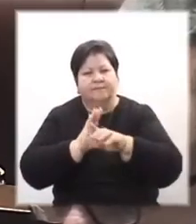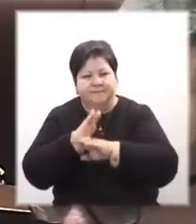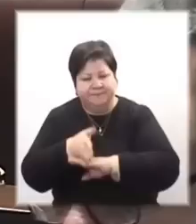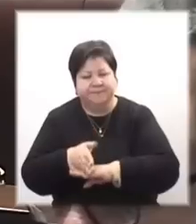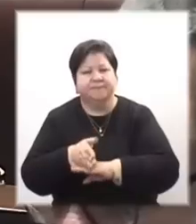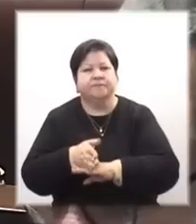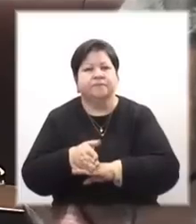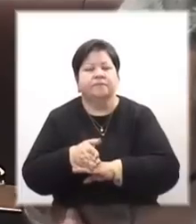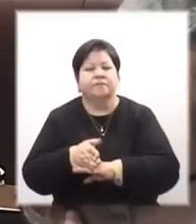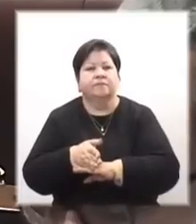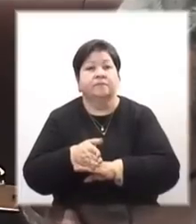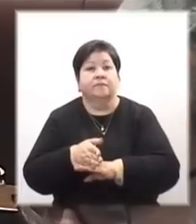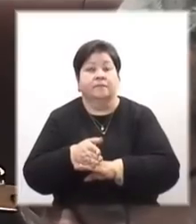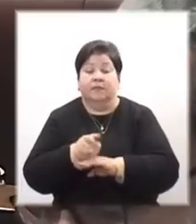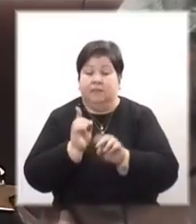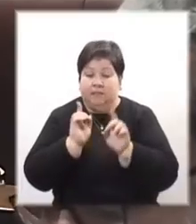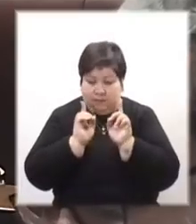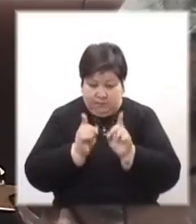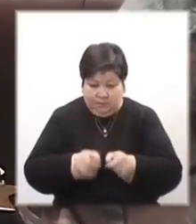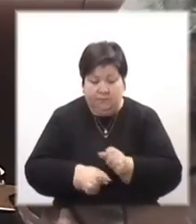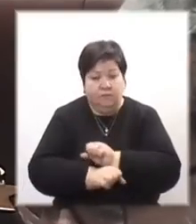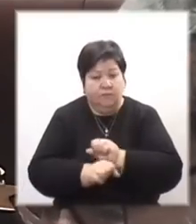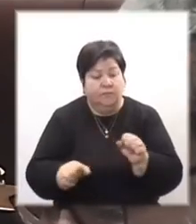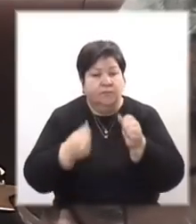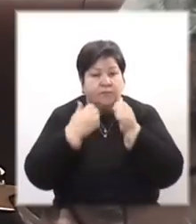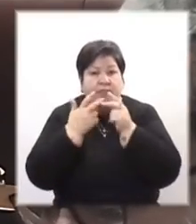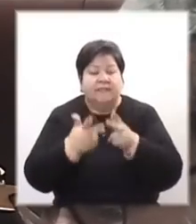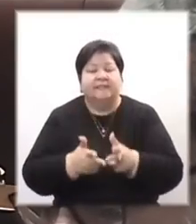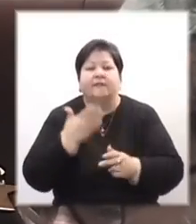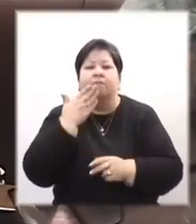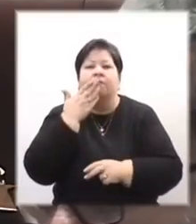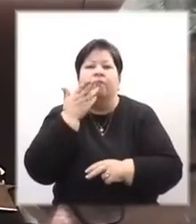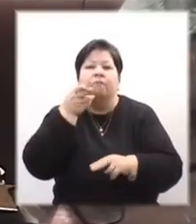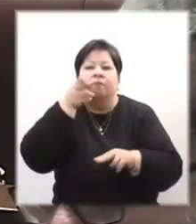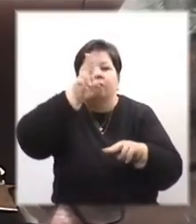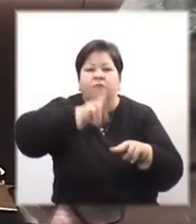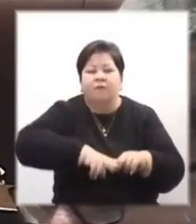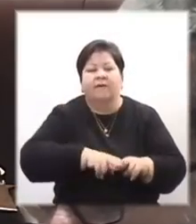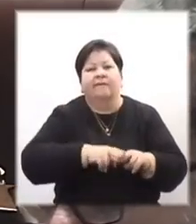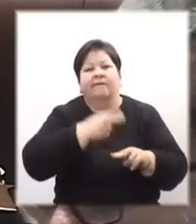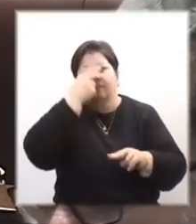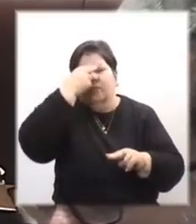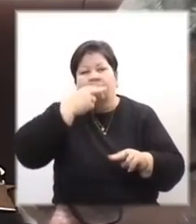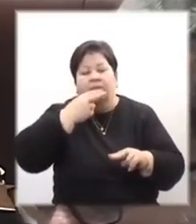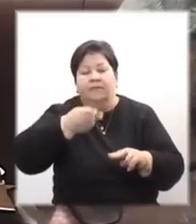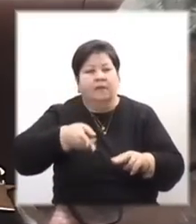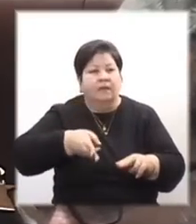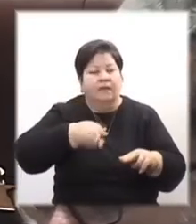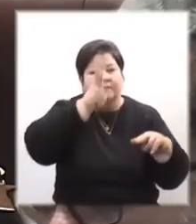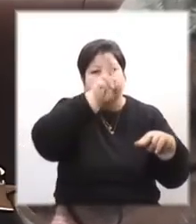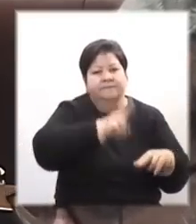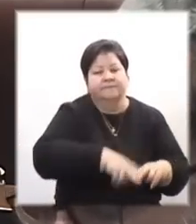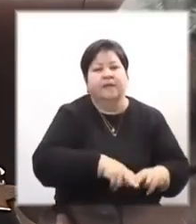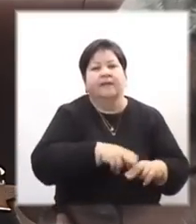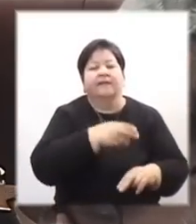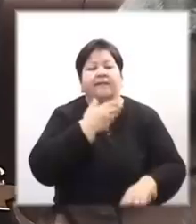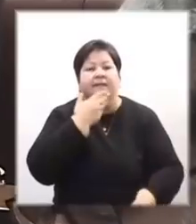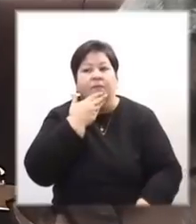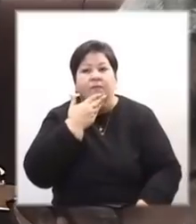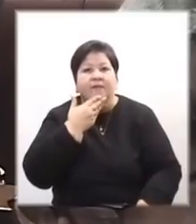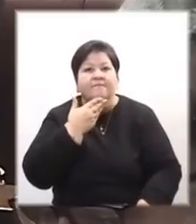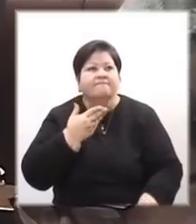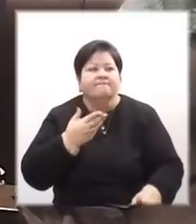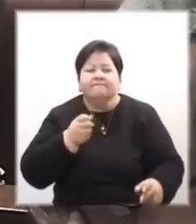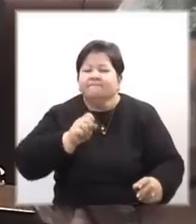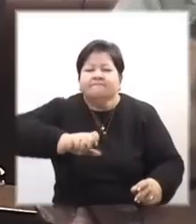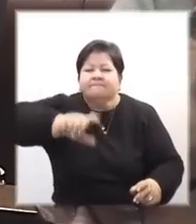Y podemos consignar sin margen de error que las muertes dudosas vienen en aumento durante estos 3 años del periodo actual de gobierno.